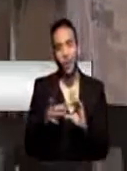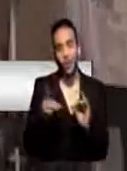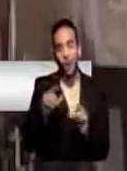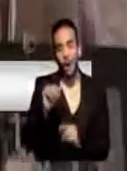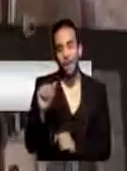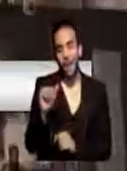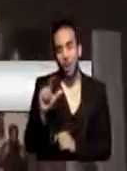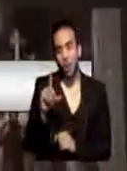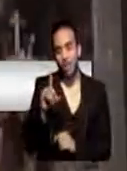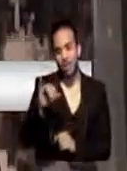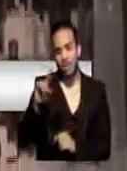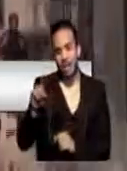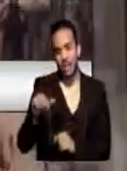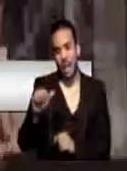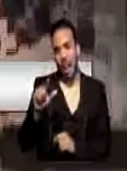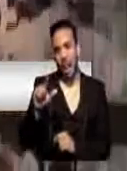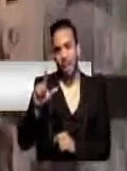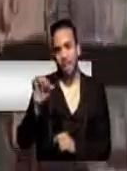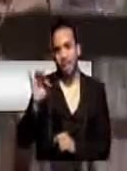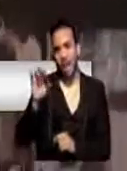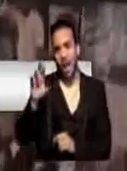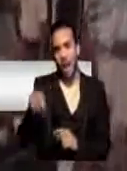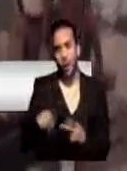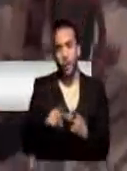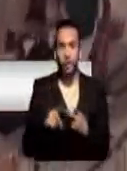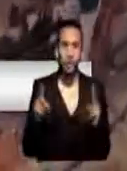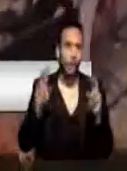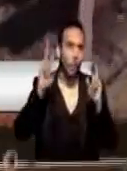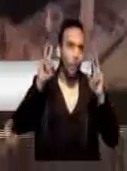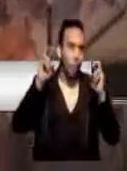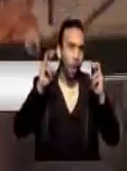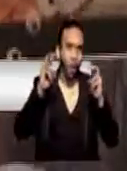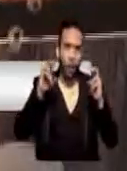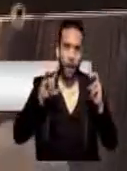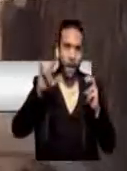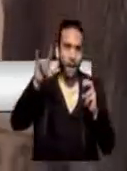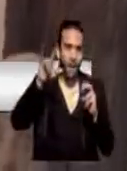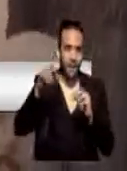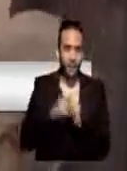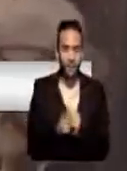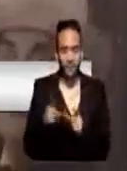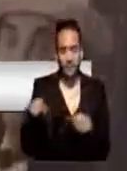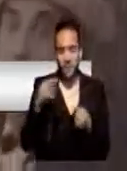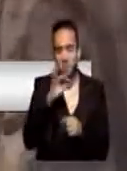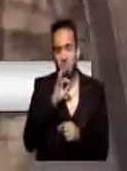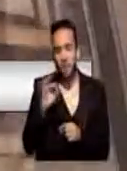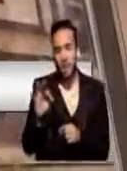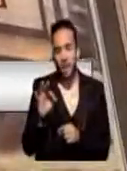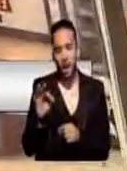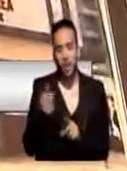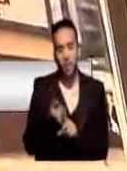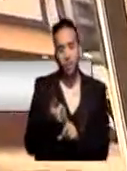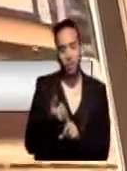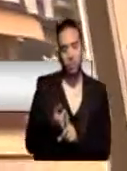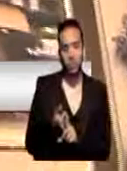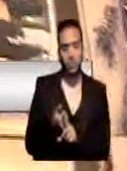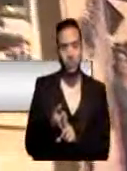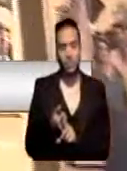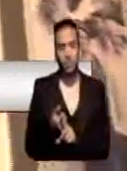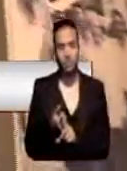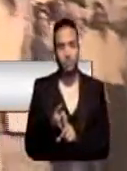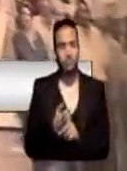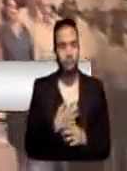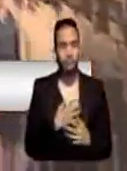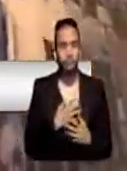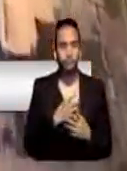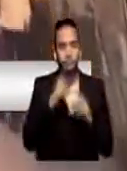Díaz Alfaro y la indiscutible Guagua Aérea. Desde los 9 años, Molina Casanova identificó lo que sería su vocación el